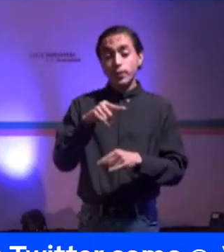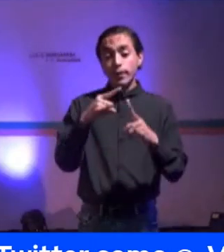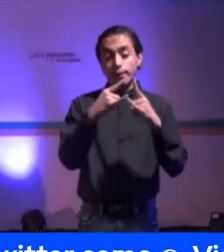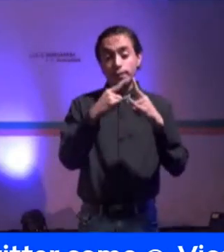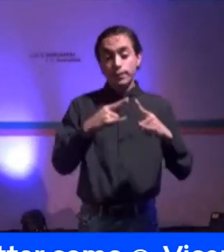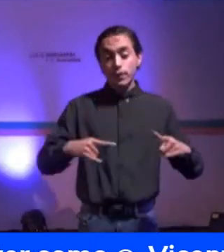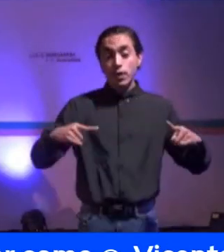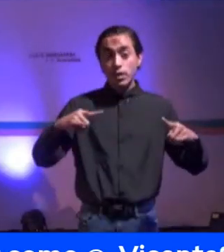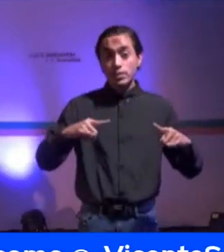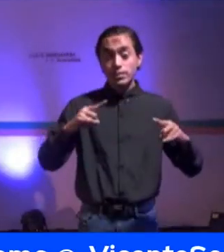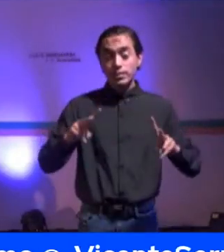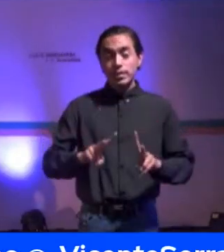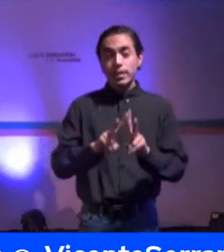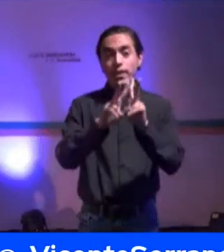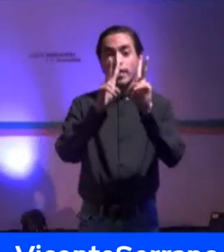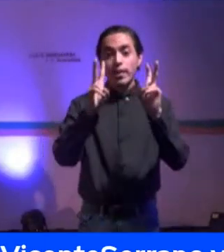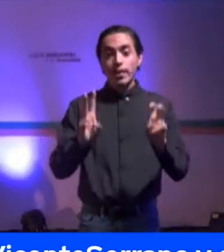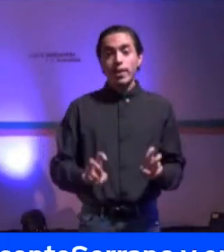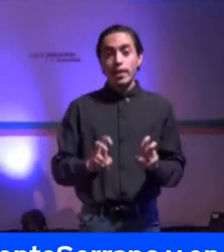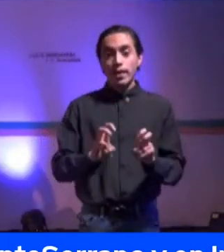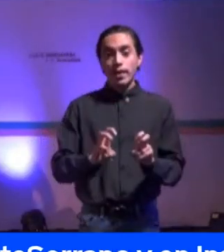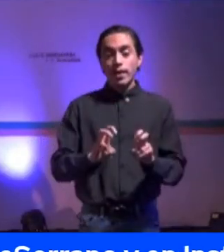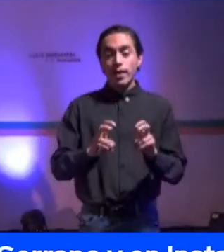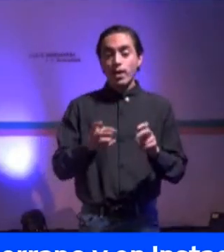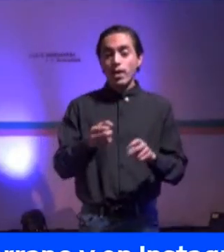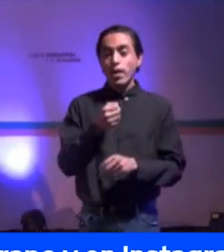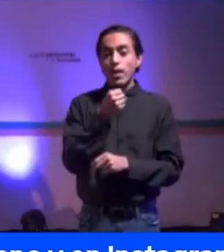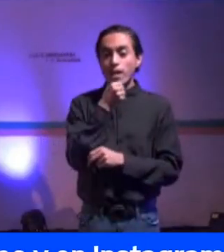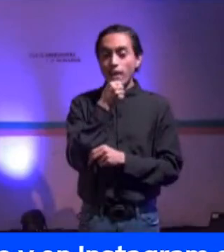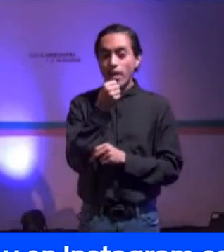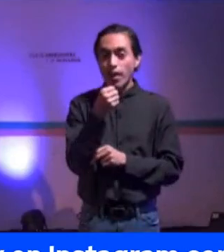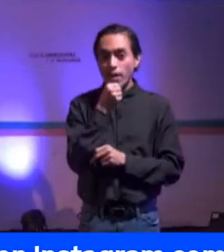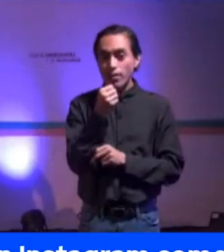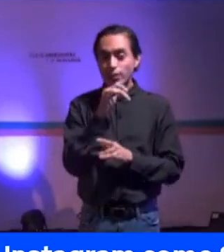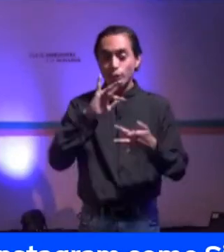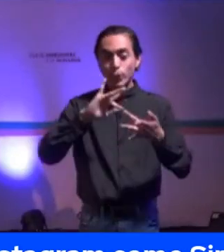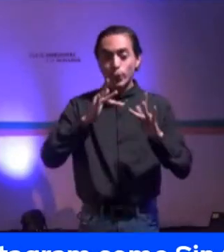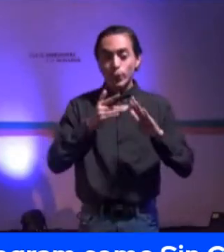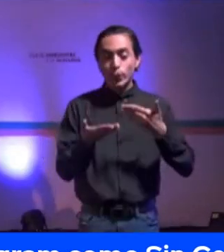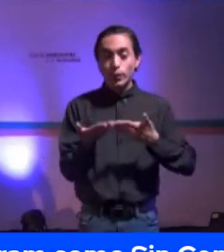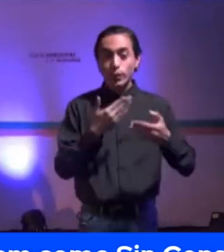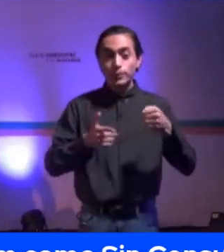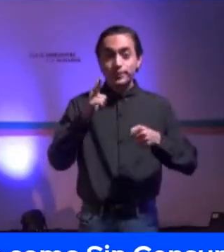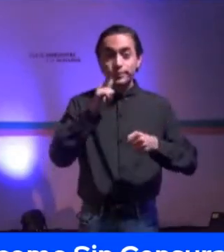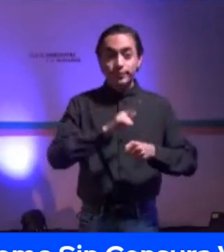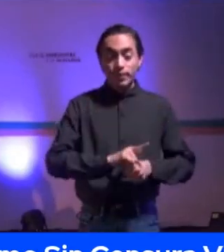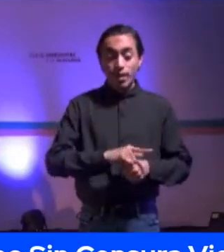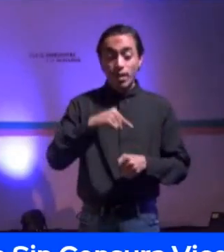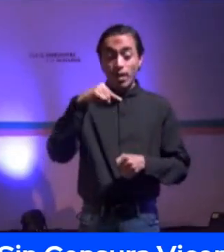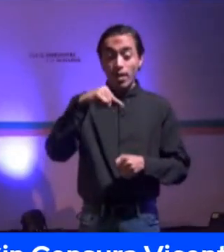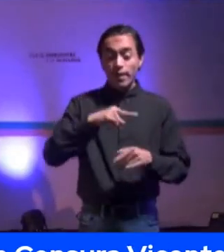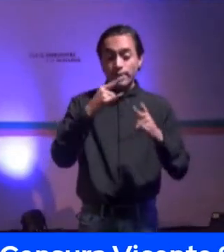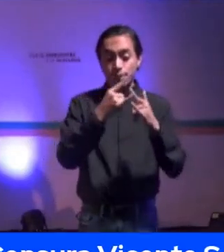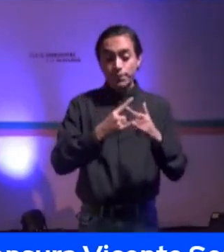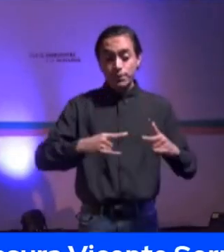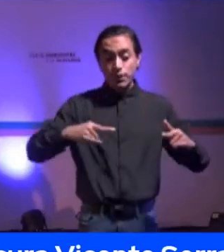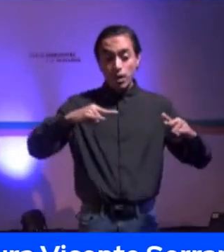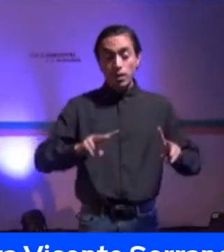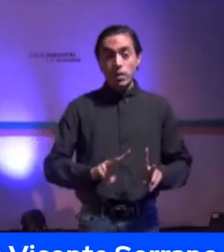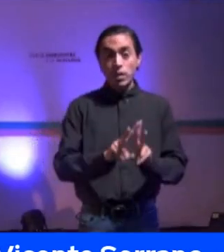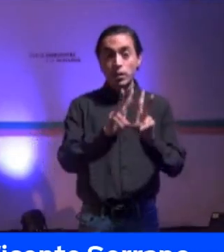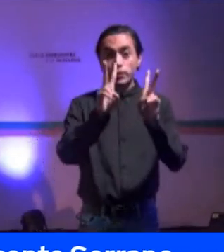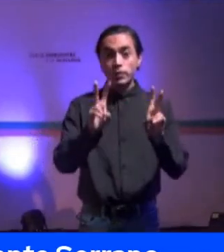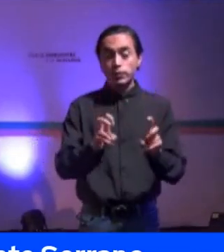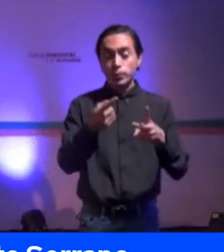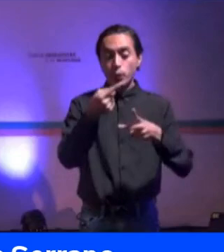titularlo Periodismo en Redes Sociales. Tenemos dos tareas a través de este foro. La primera,